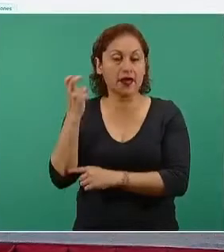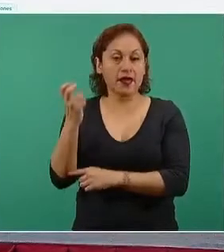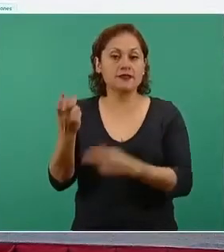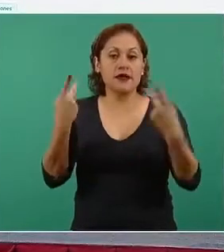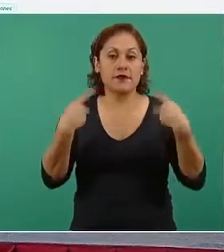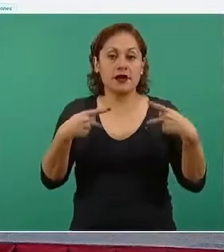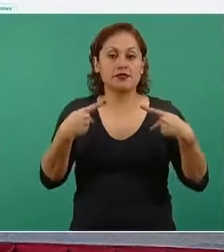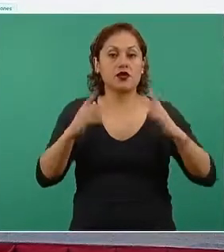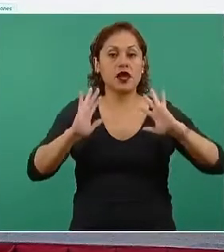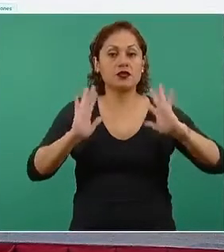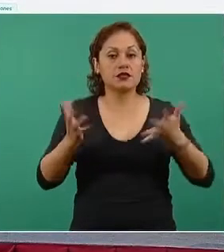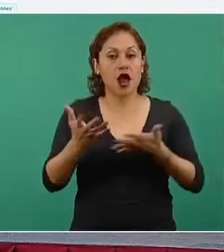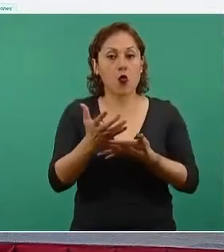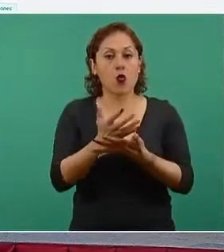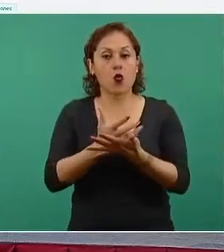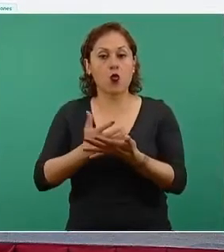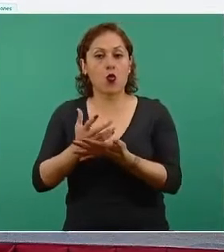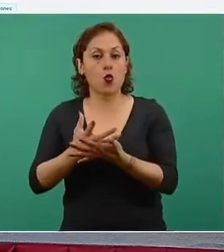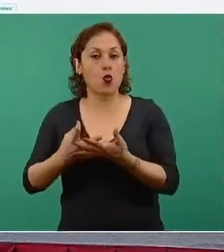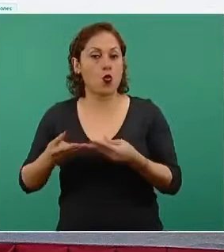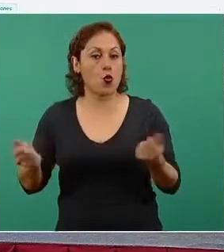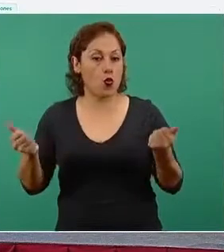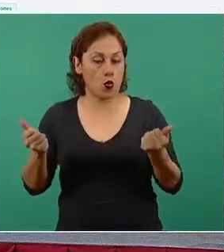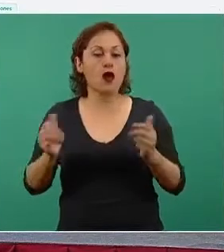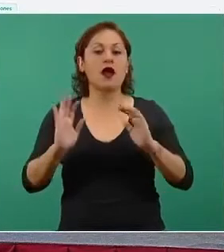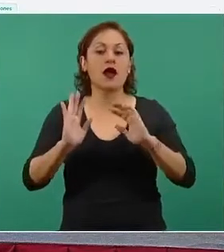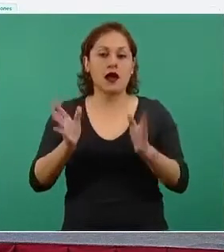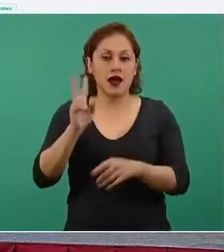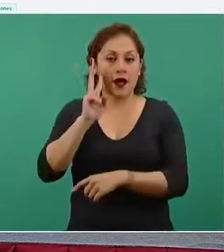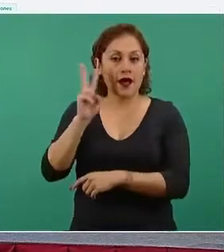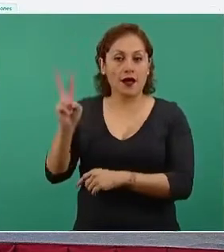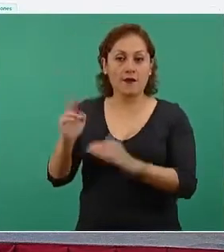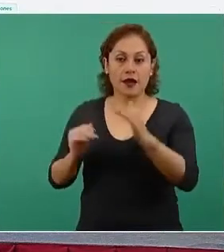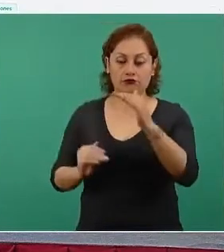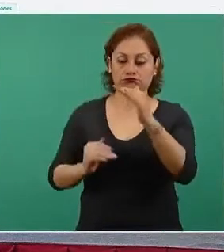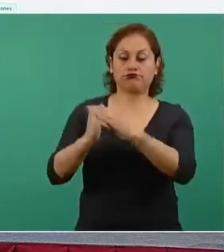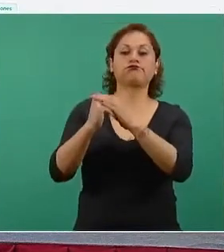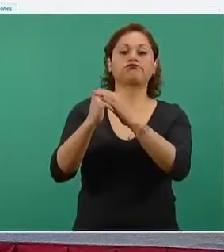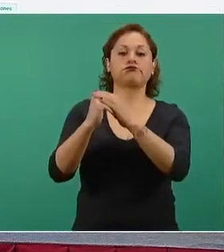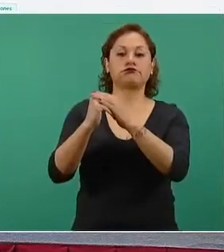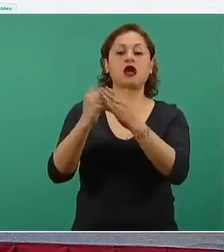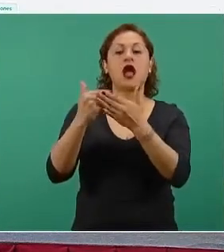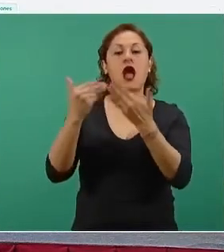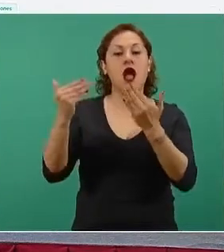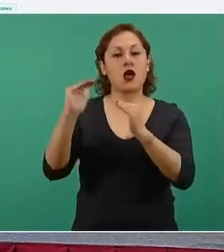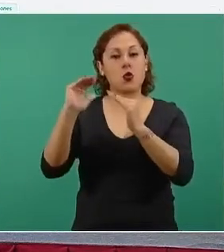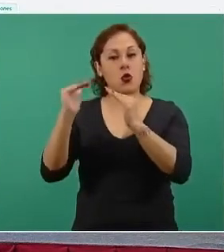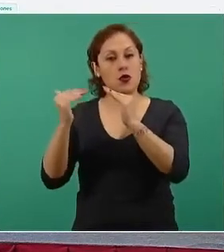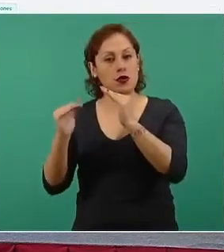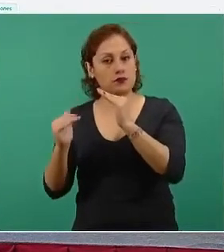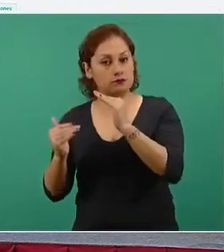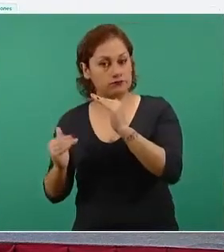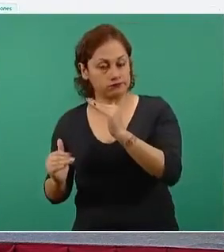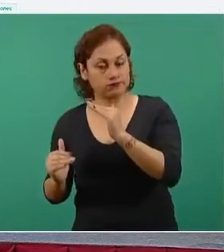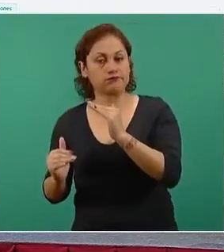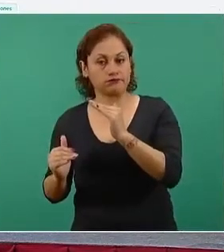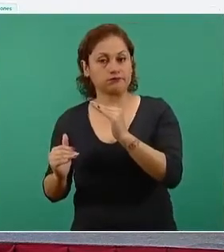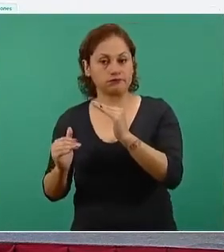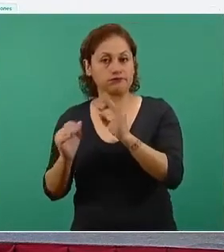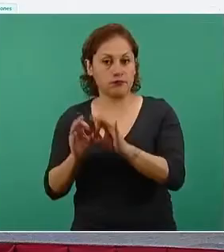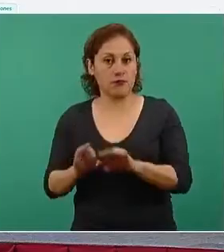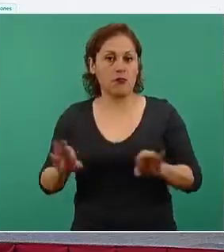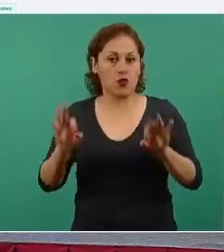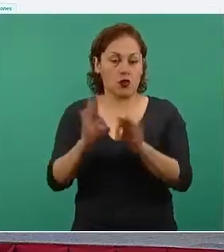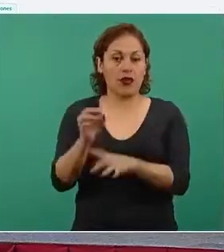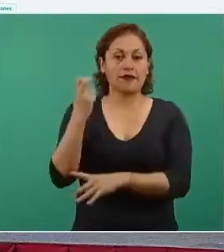personas recuperadas, pues también podemos identificar que después del pico máximo ha habido una disminución importante y que